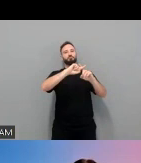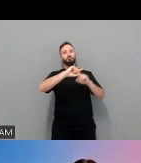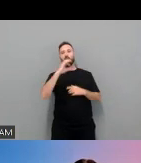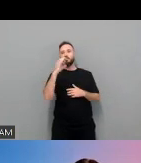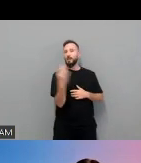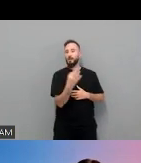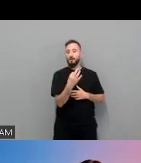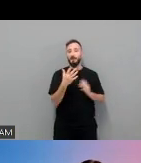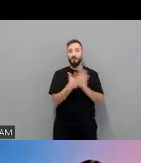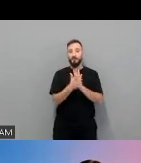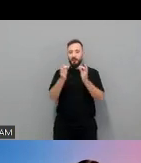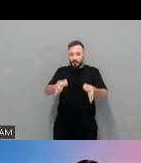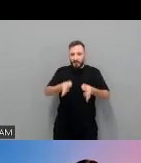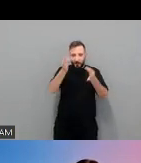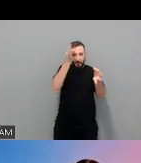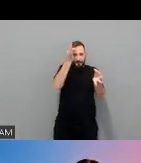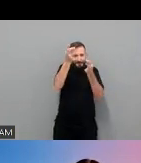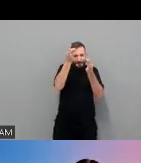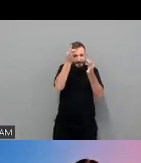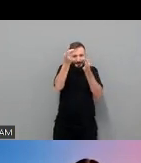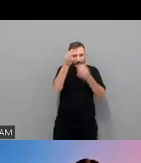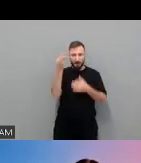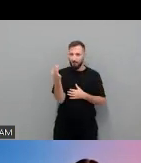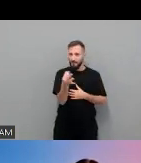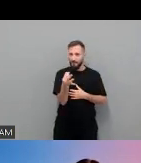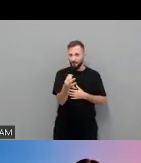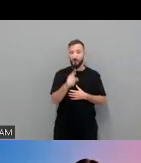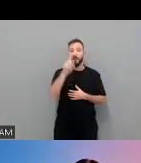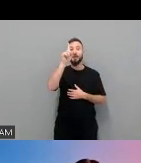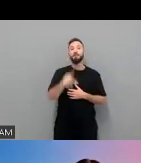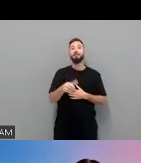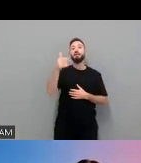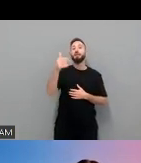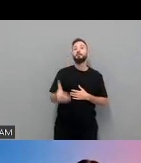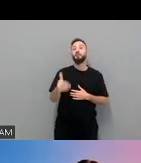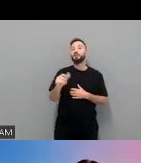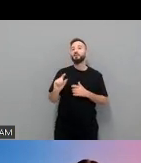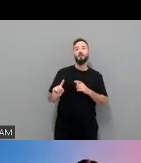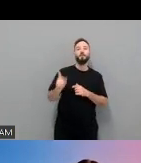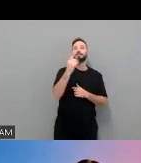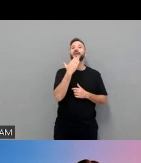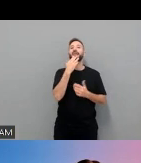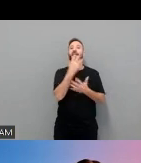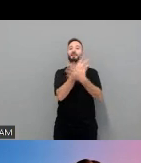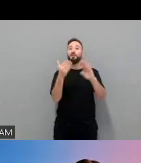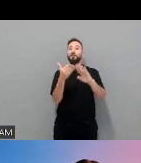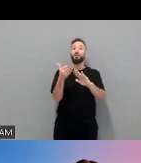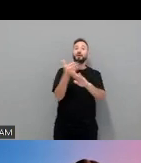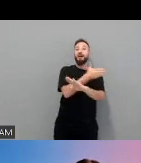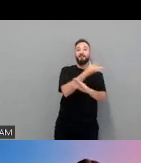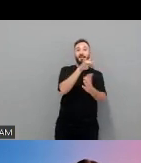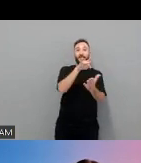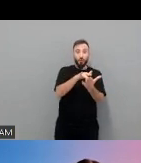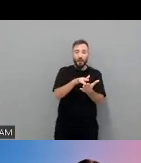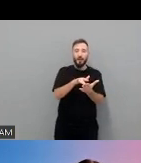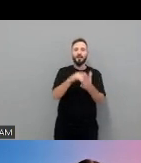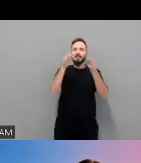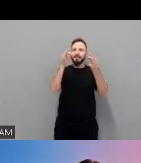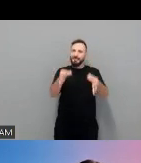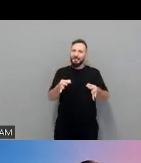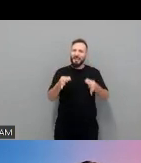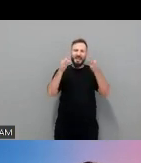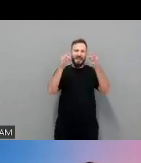tenemos que hilar siempre muy fino con estas cosas. Y sobre todo, muy importante, antes de cumplir los 18 años, revisar siempre